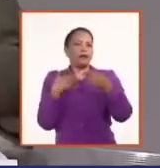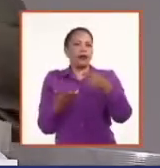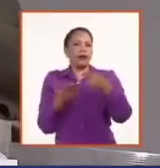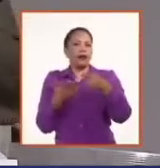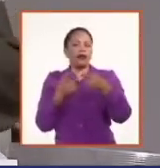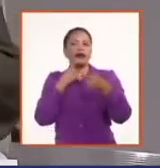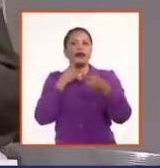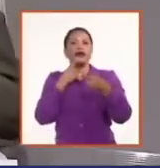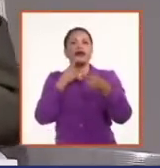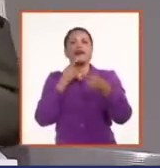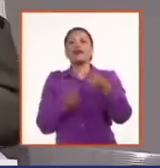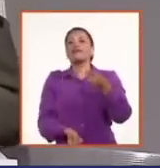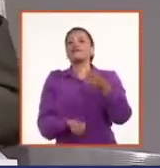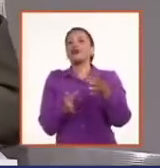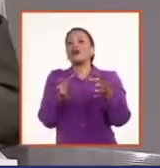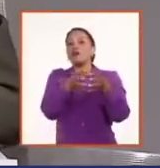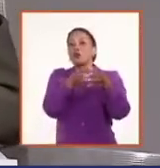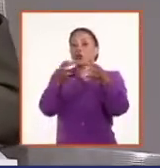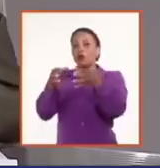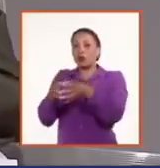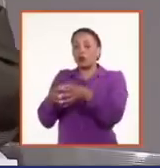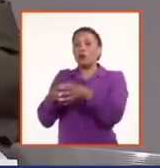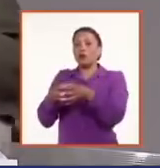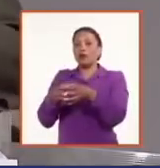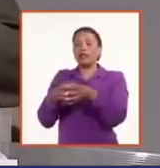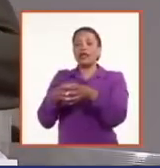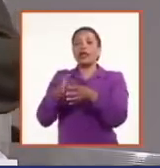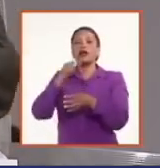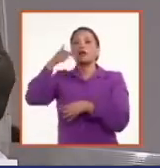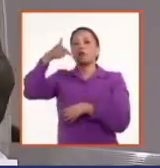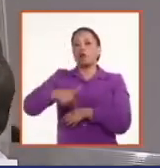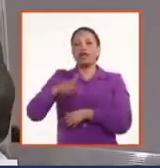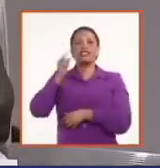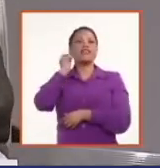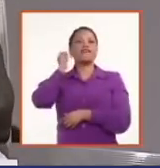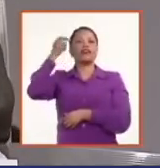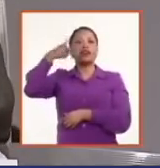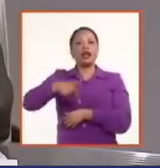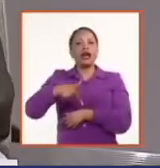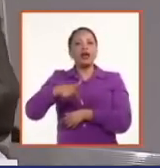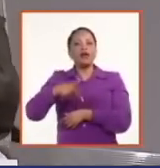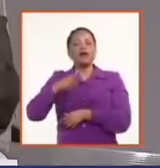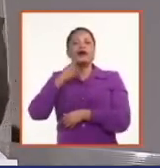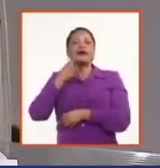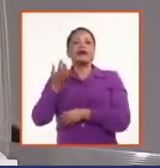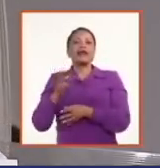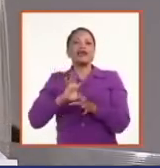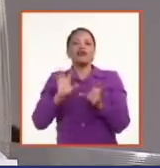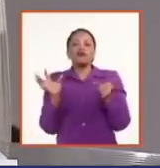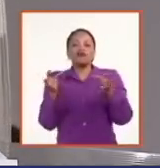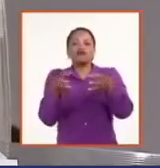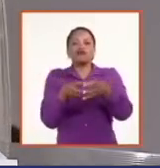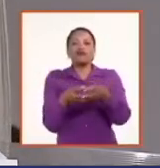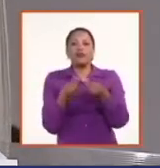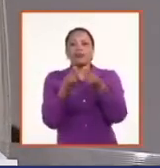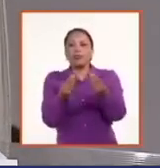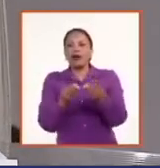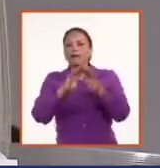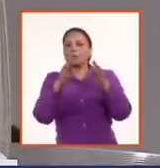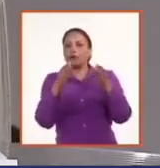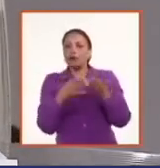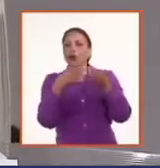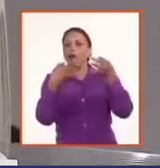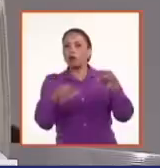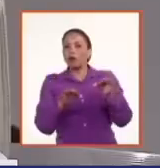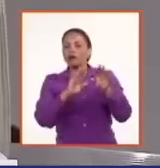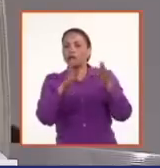los jueces y a fiscales y dotarlos de las herramientas para que en ese sentido